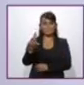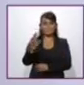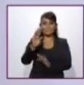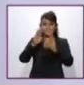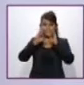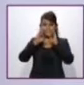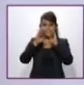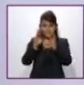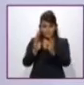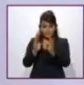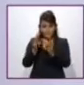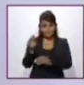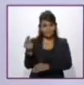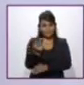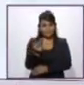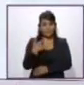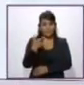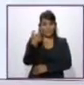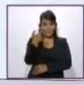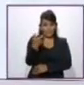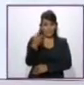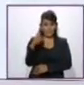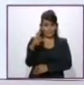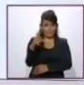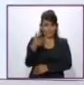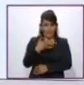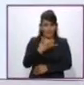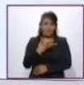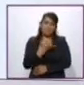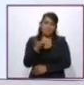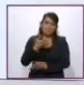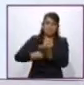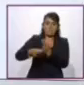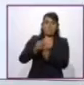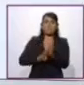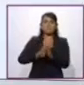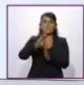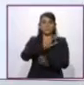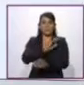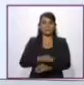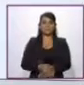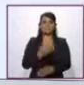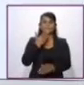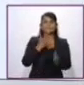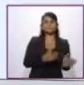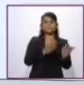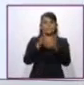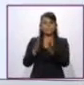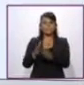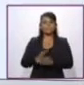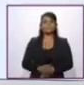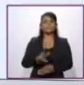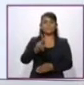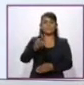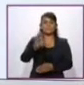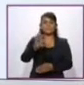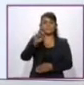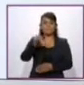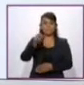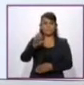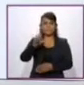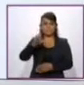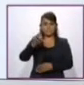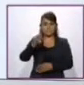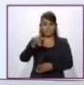fuertemente. Con agua hay inversión. Gracias, candidata. El turno es para Penélope Ramírez, candidata del Partido del